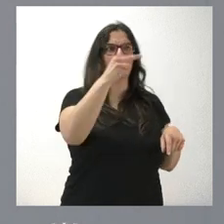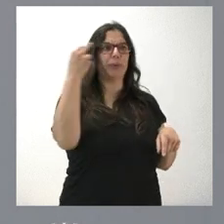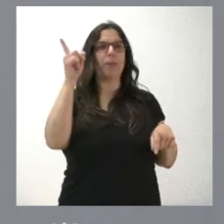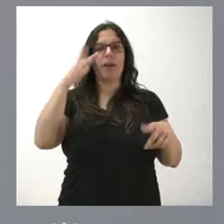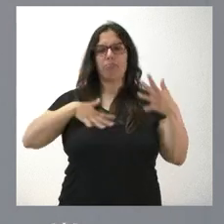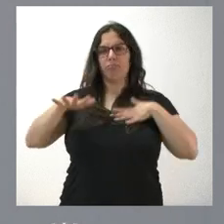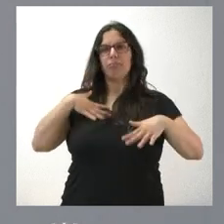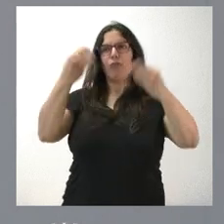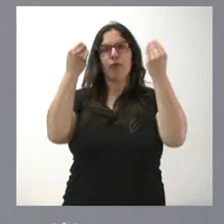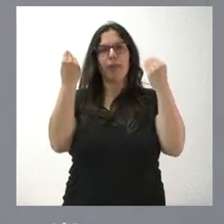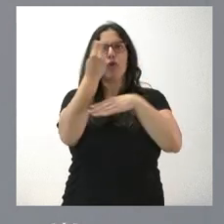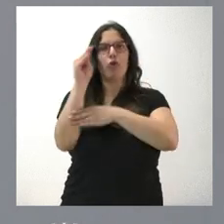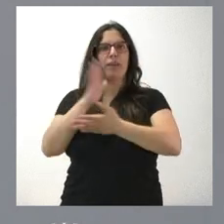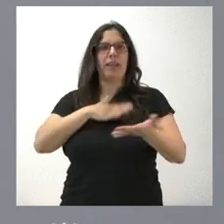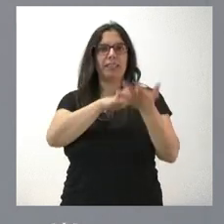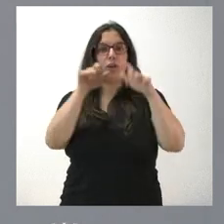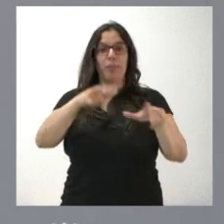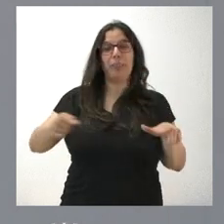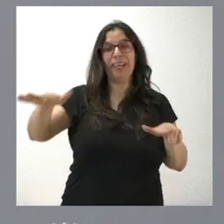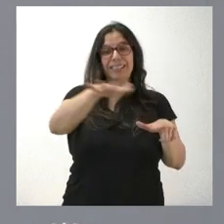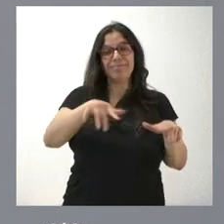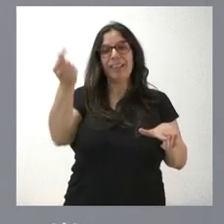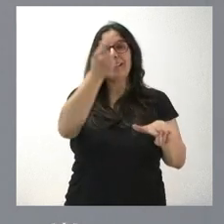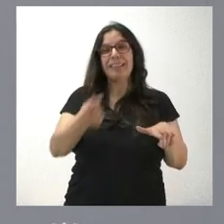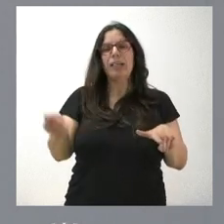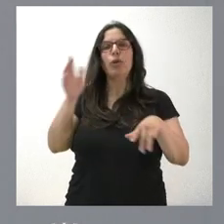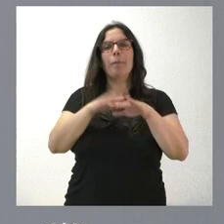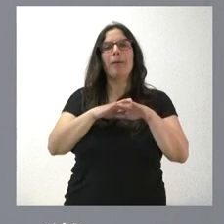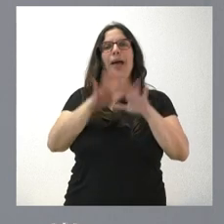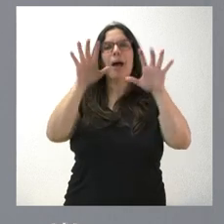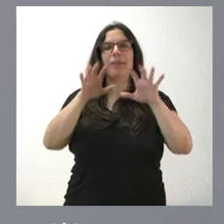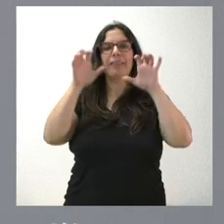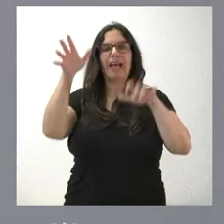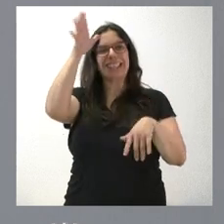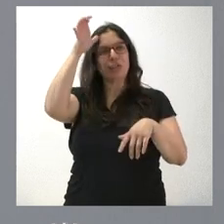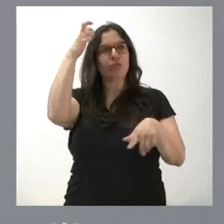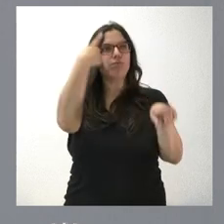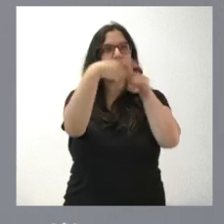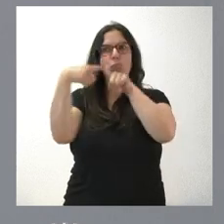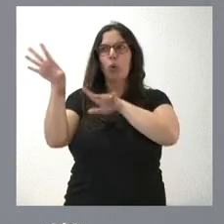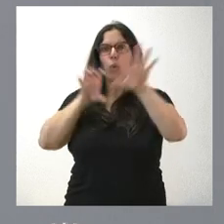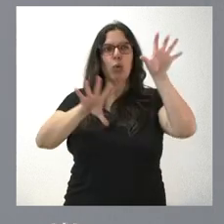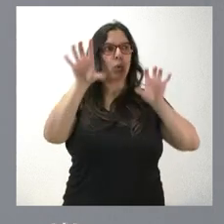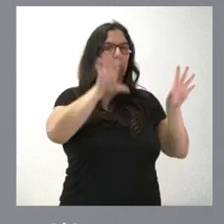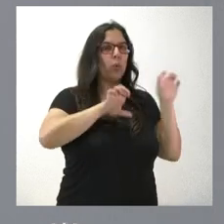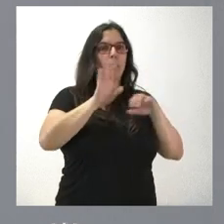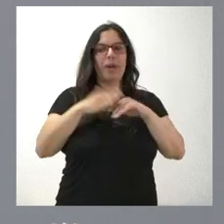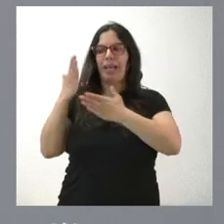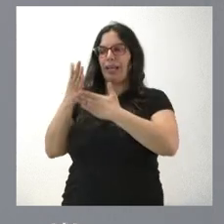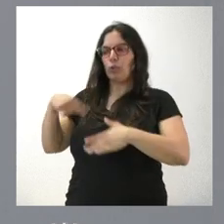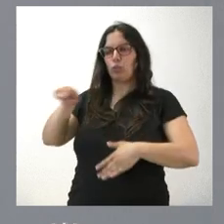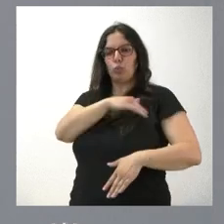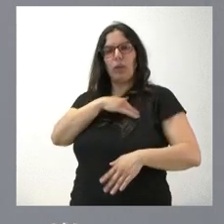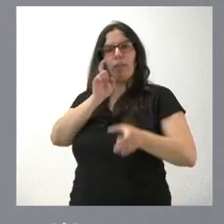Castilla y León. Estos espacios están diseñados para un aprendizaje multisensorial, al mismo tiempo que fomentan la participación de los estudiantes y les